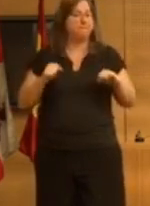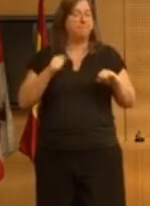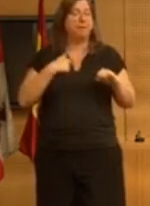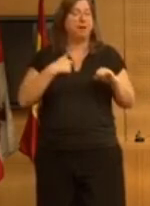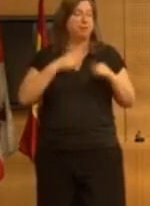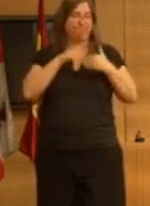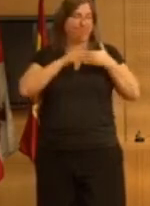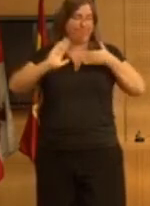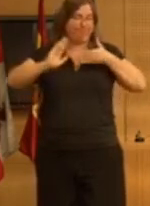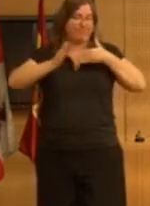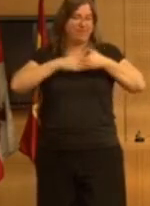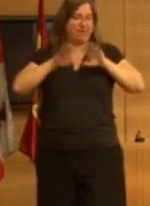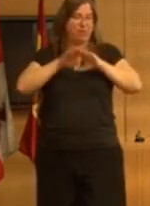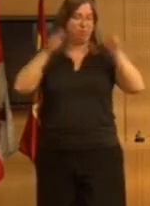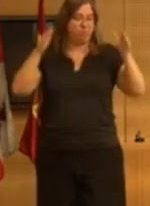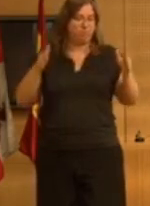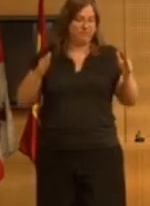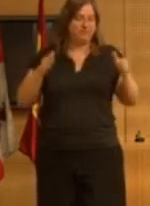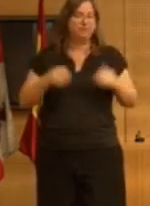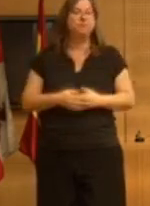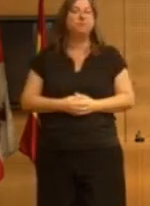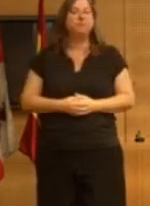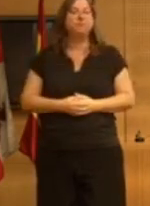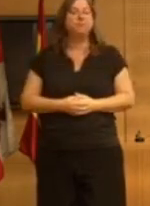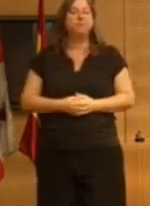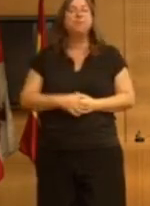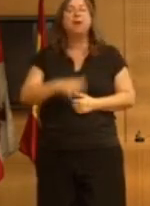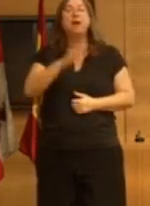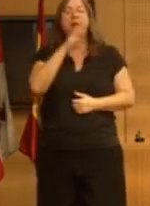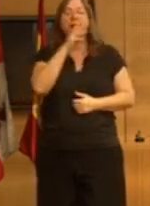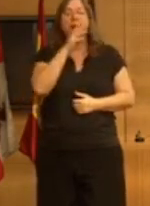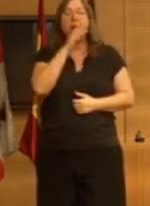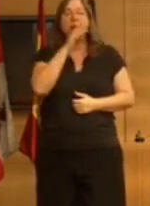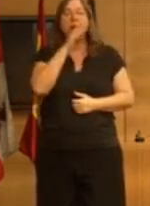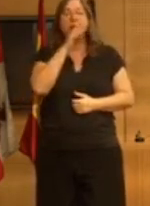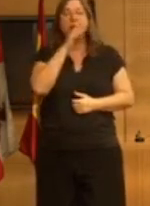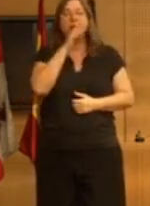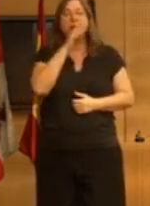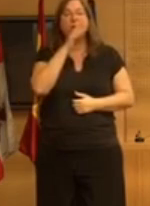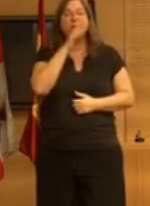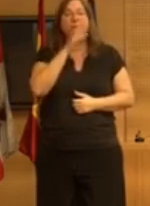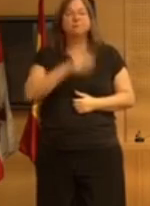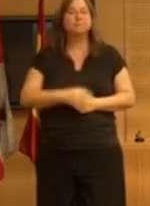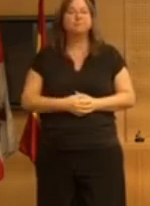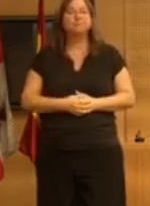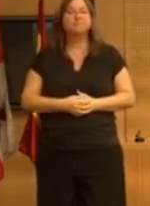cerramos esta mesa y vamos a dar,